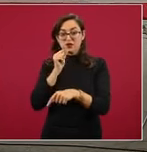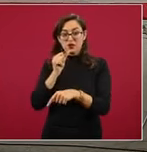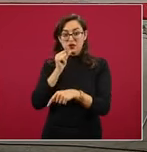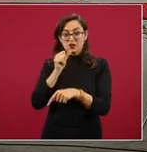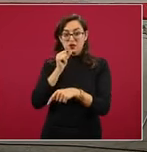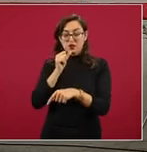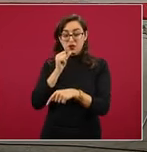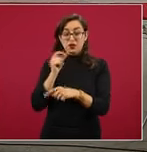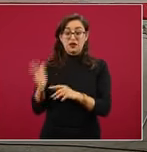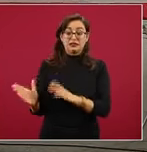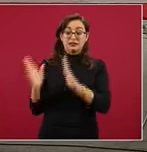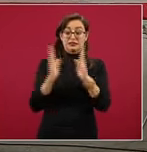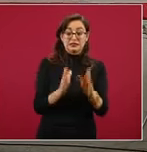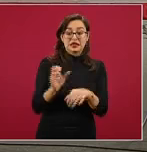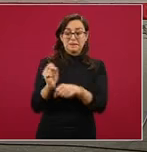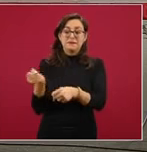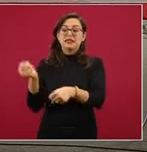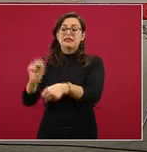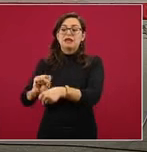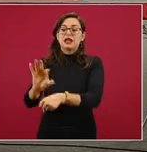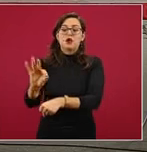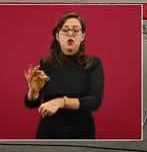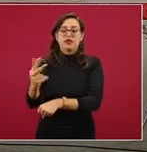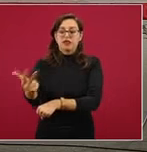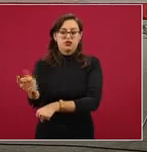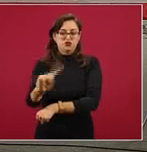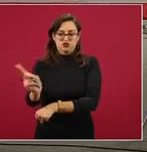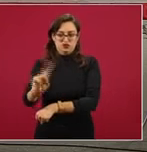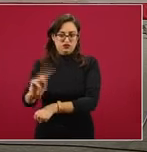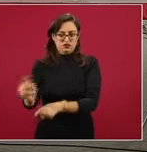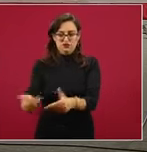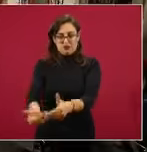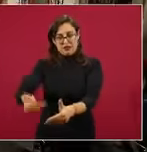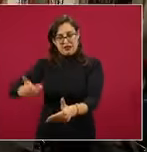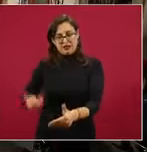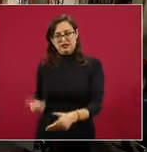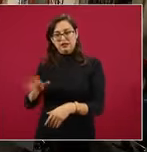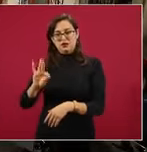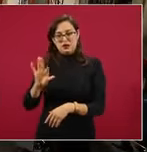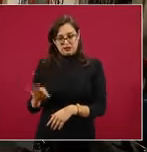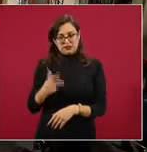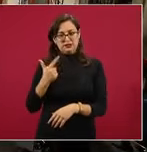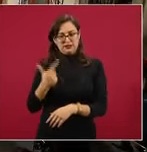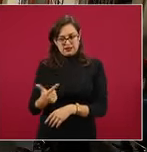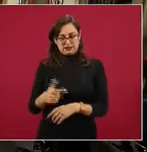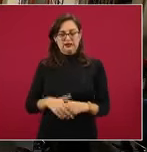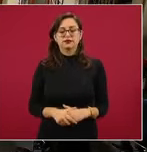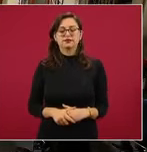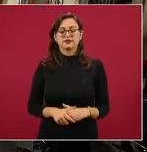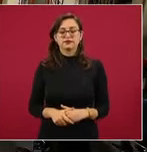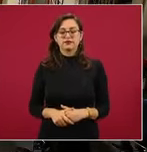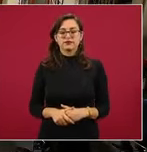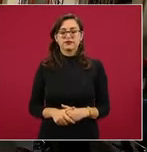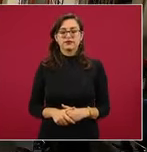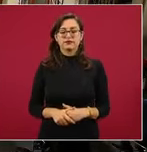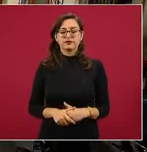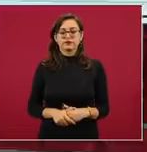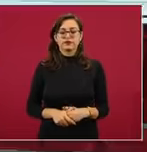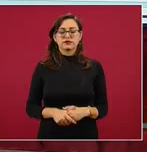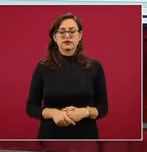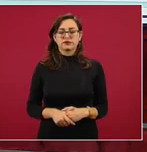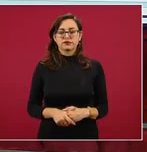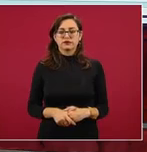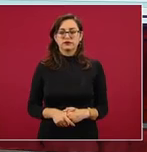Hay que hacerle caso a en donde sí hay un incremento, estado de Guanajuato. Incremento también, en el